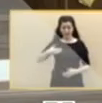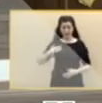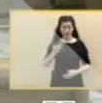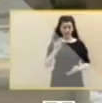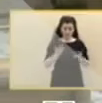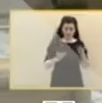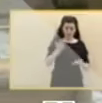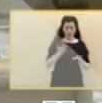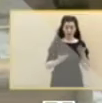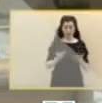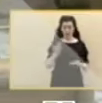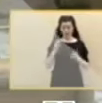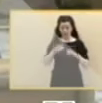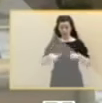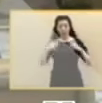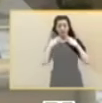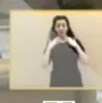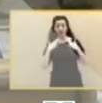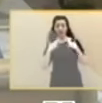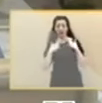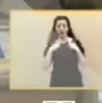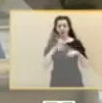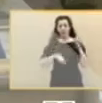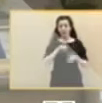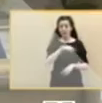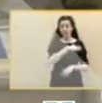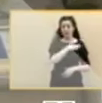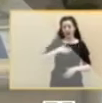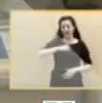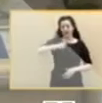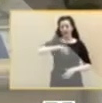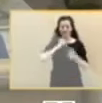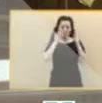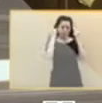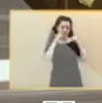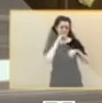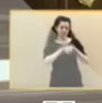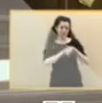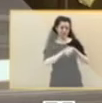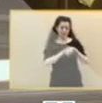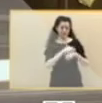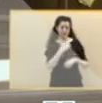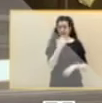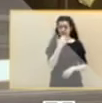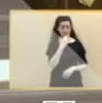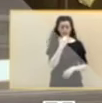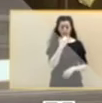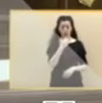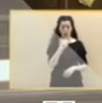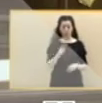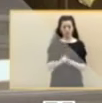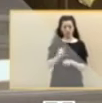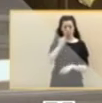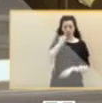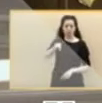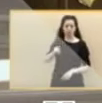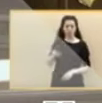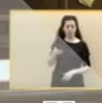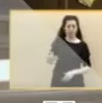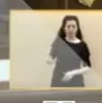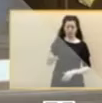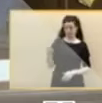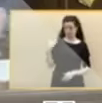es un mecanismo constitucional y perfeccionado por la experiencia de fracasar. Porque todas las mociones de censura han fracasado. Y como